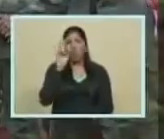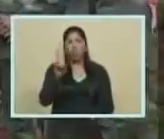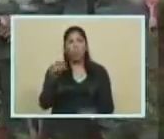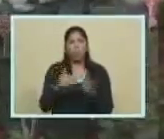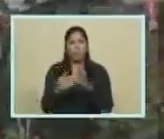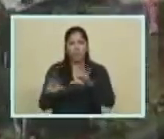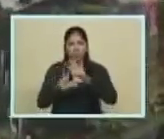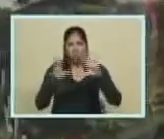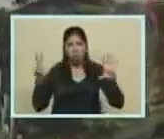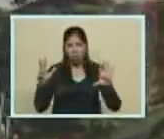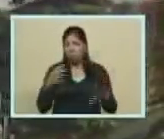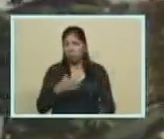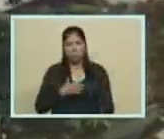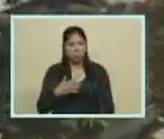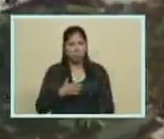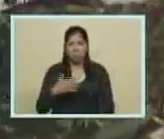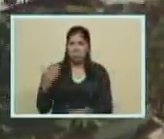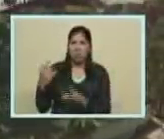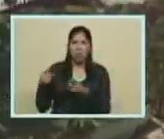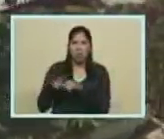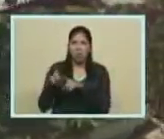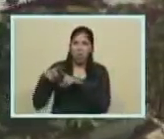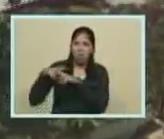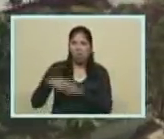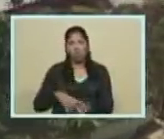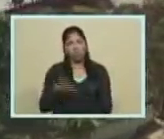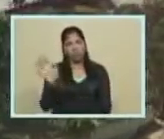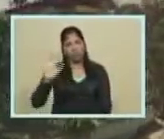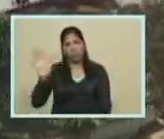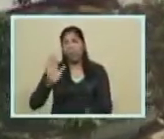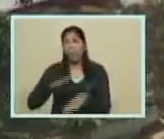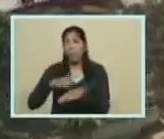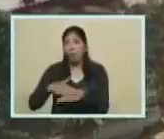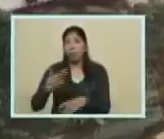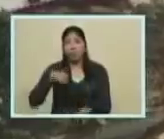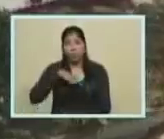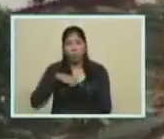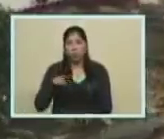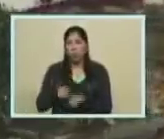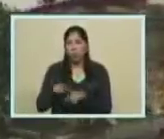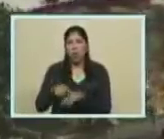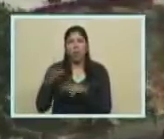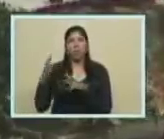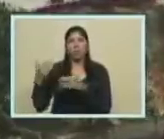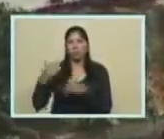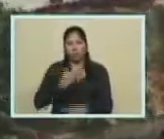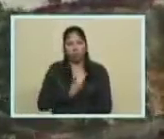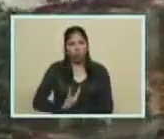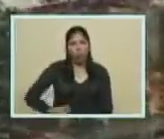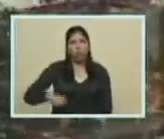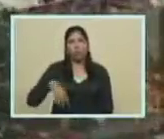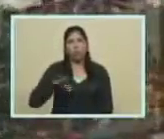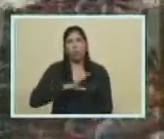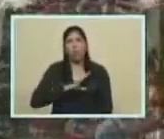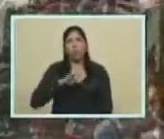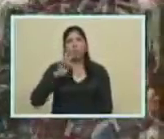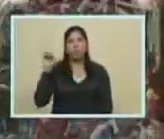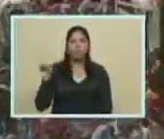manera, porque a nosotros nos pertenece el camino de la historia, el camino de la victoria.